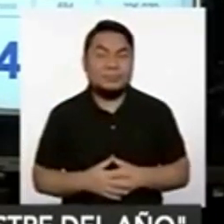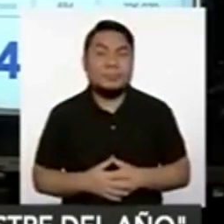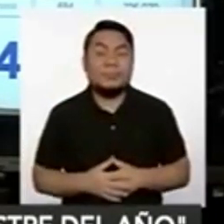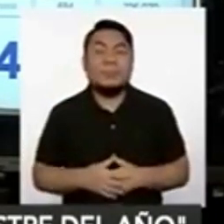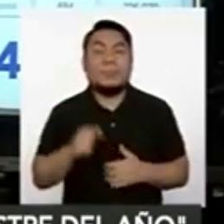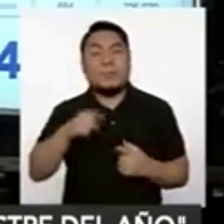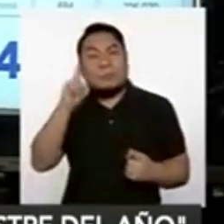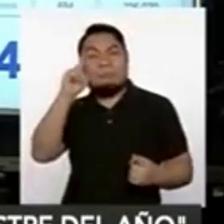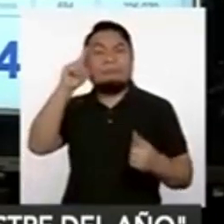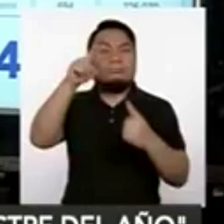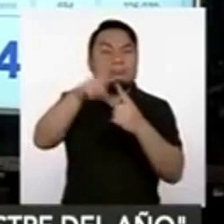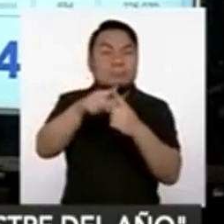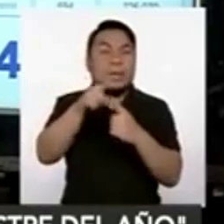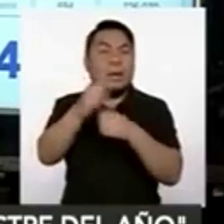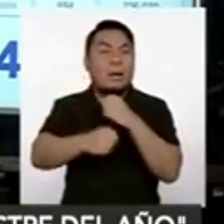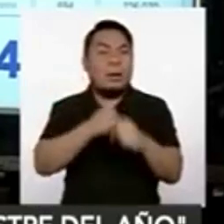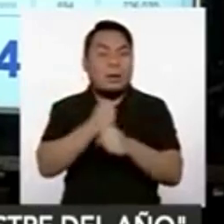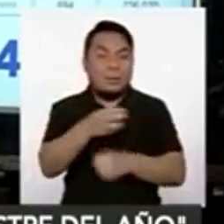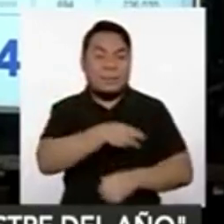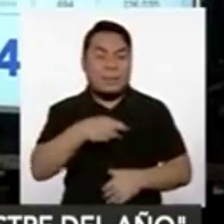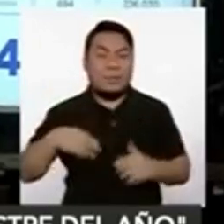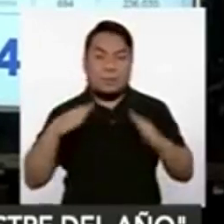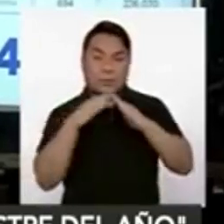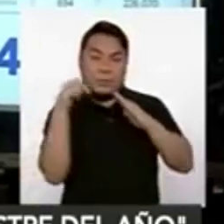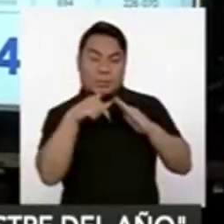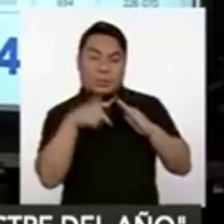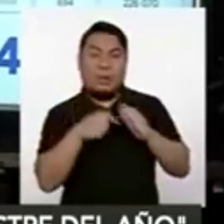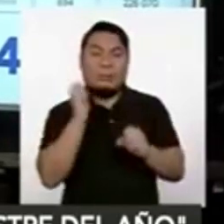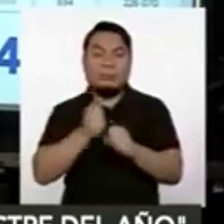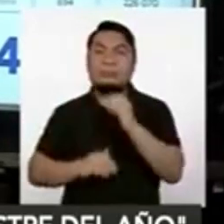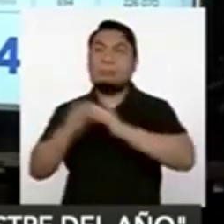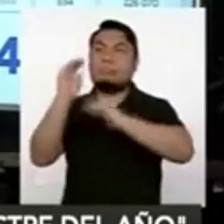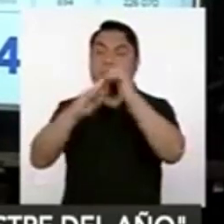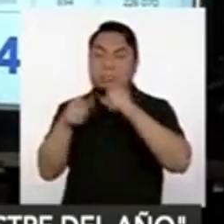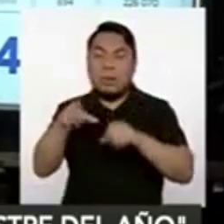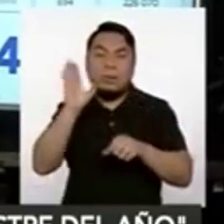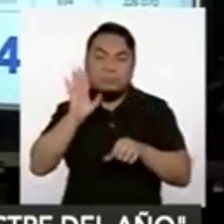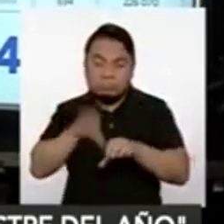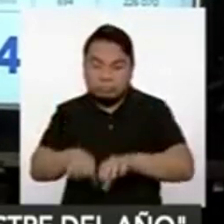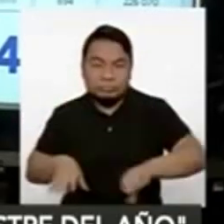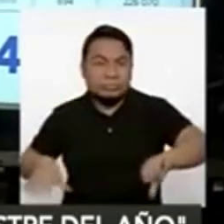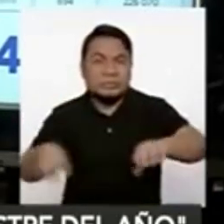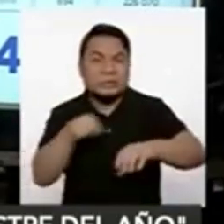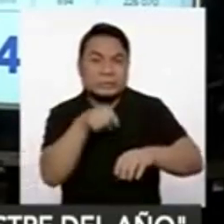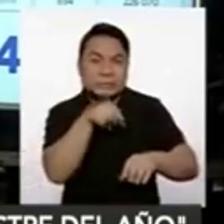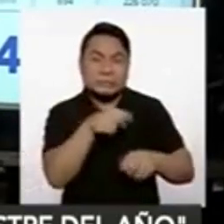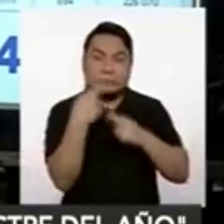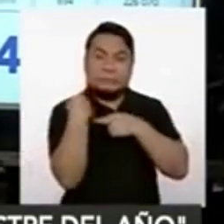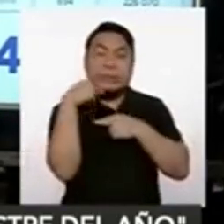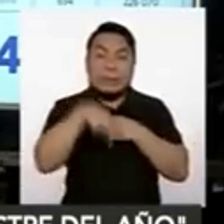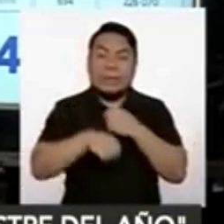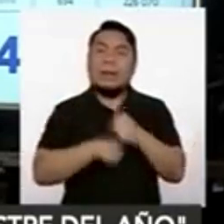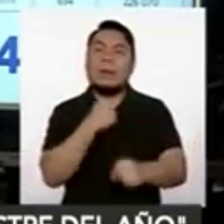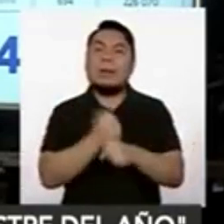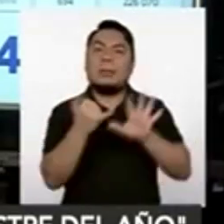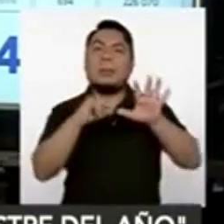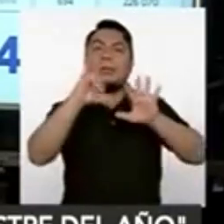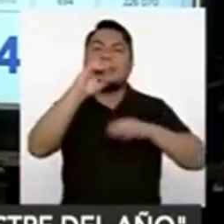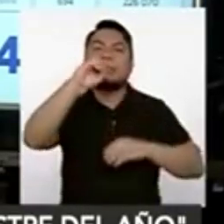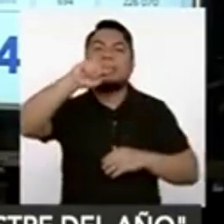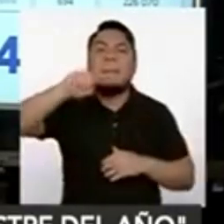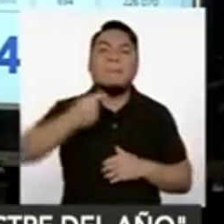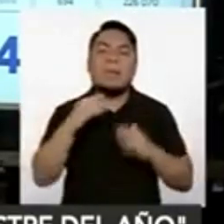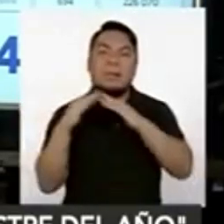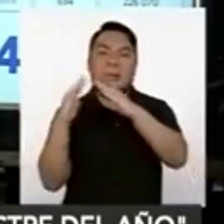La meta anual del Ministerio de Vivienda, Construcción y Saneamiento está en construir este año 60.000